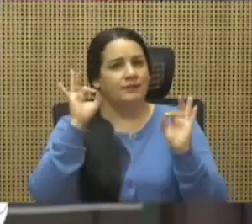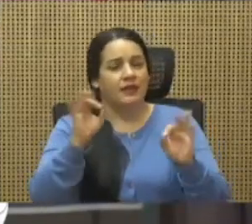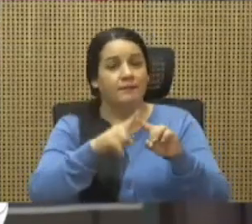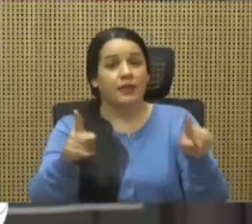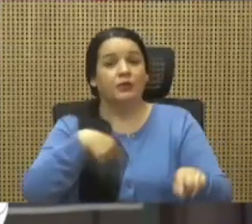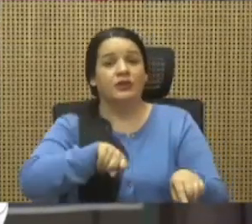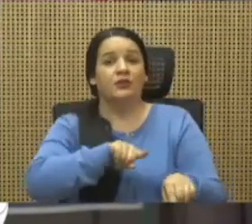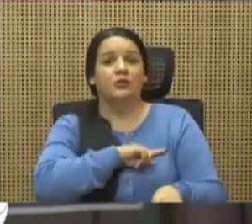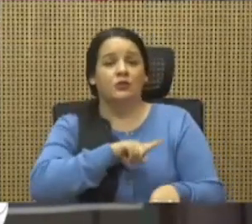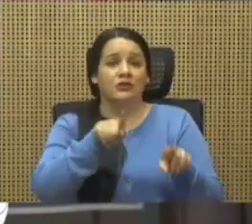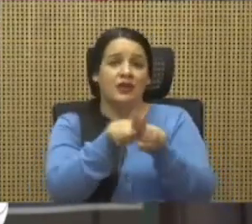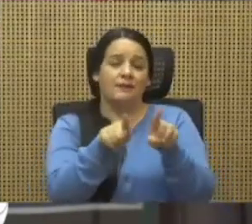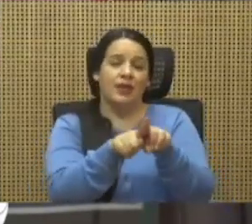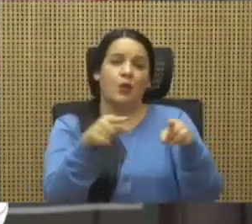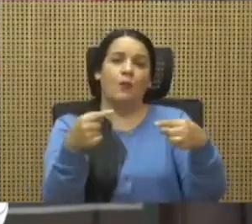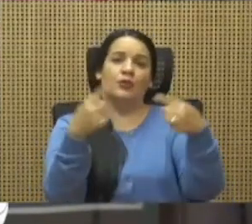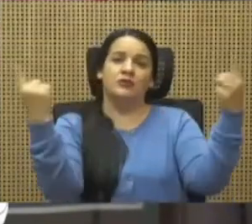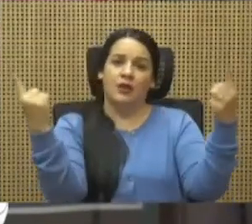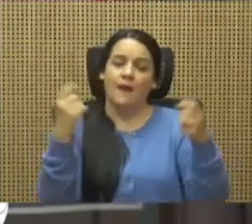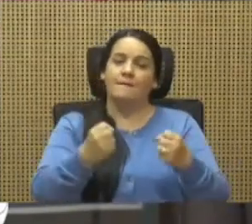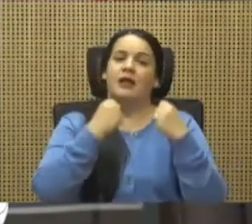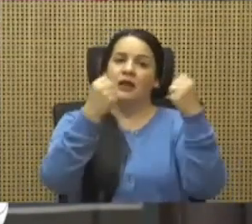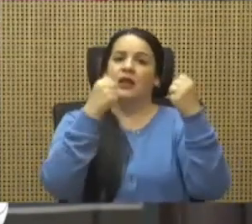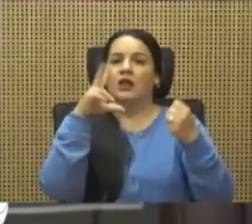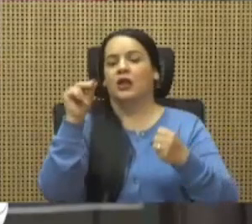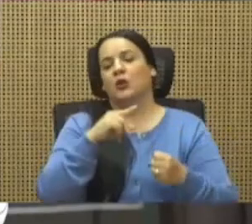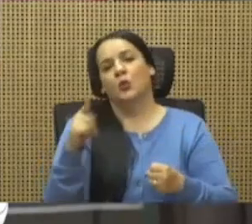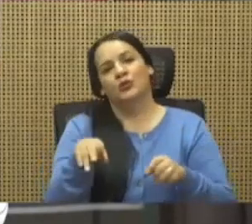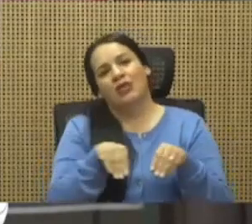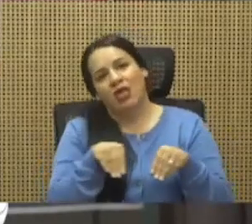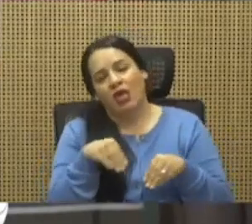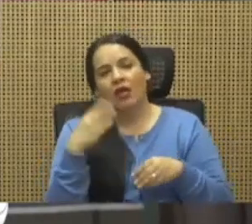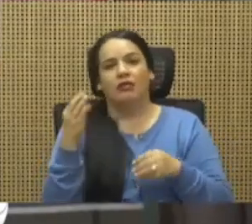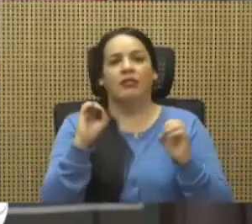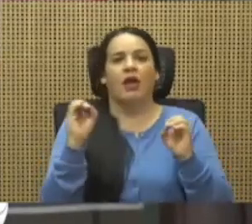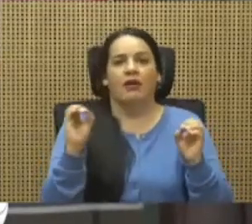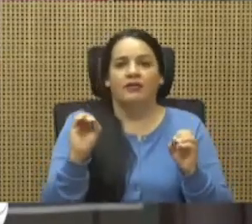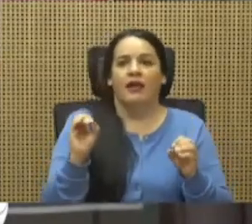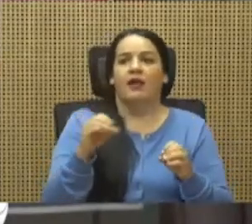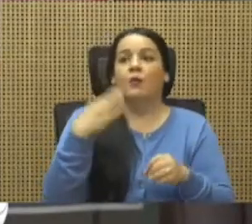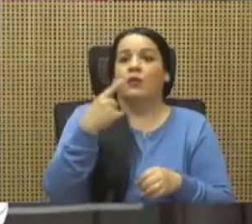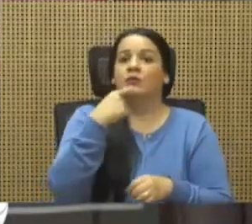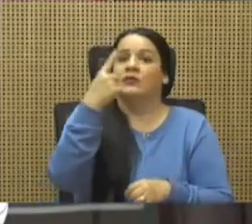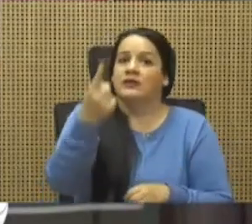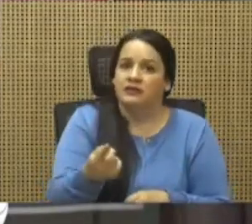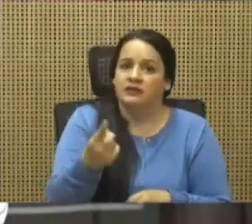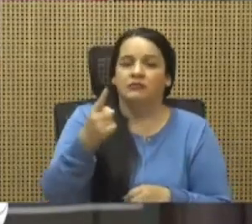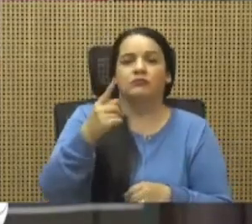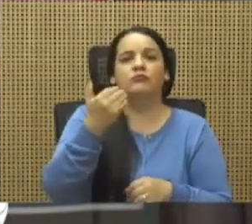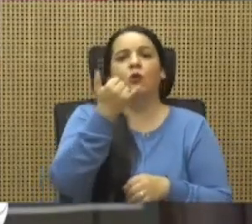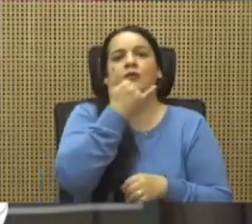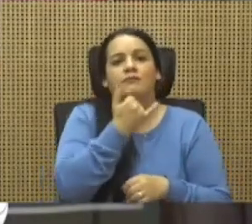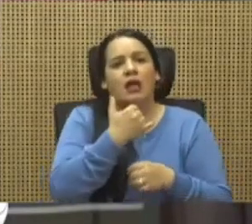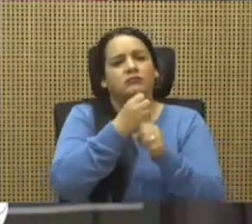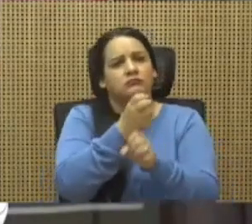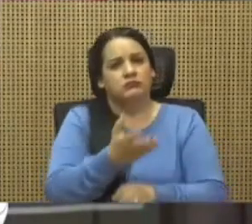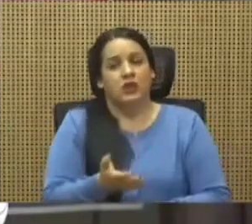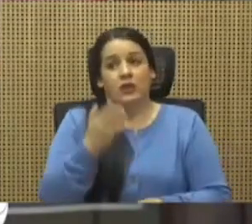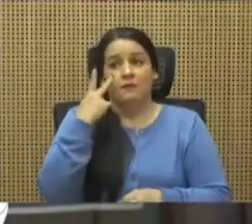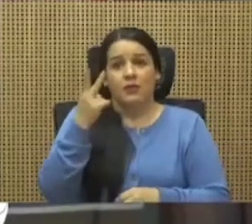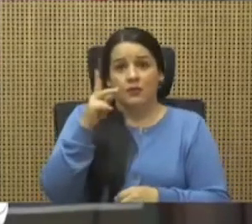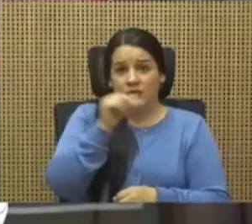una oposición valiente que no titubea ni se intimida cuando hay que señalar lo que se está haciendo mal. Y cuando vemos actitudes del